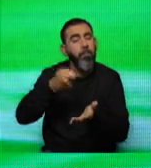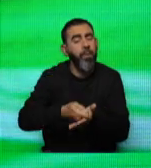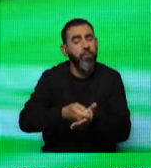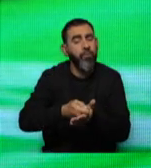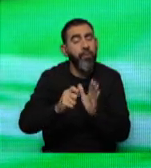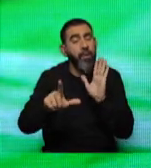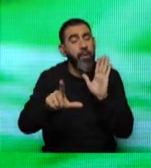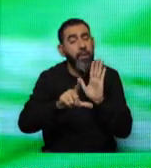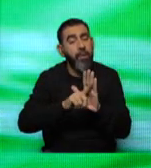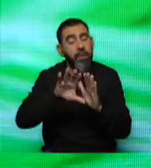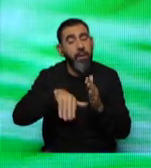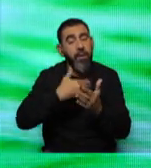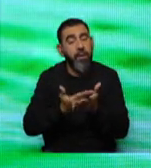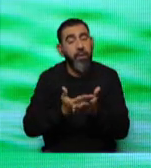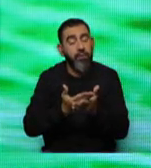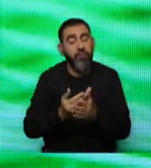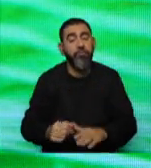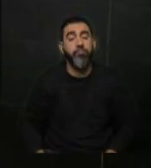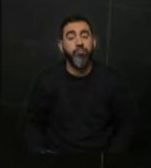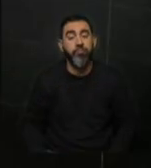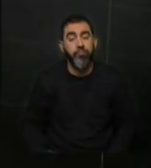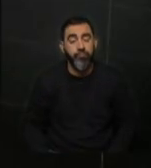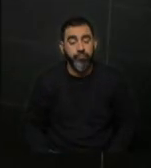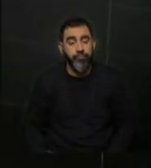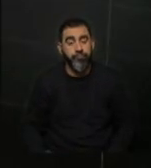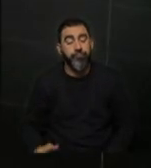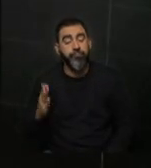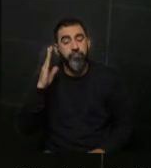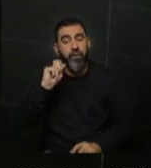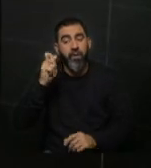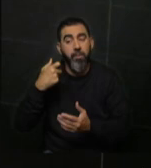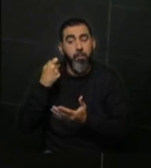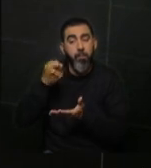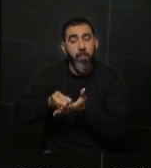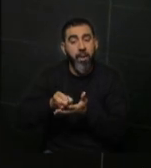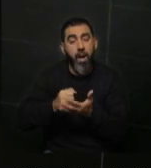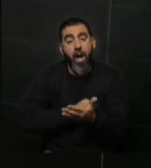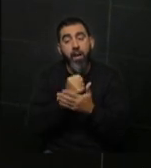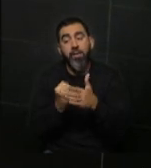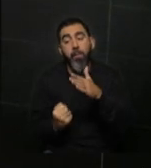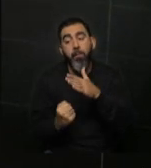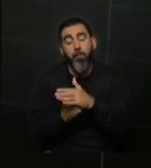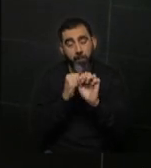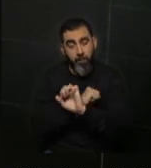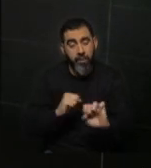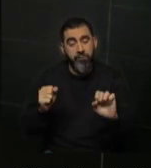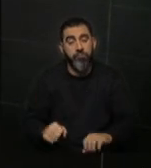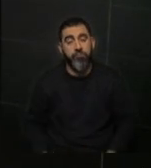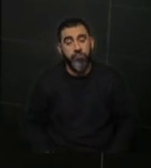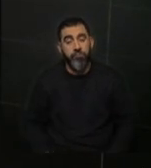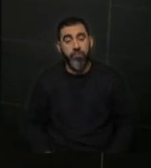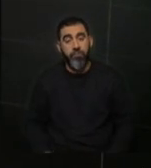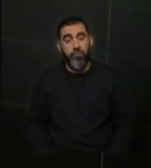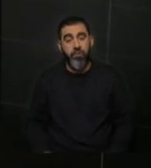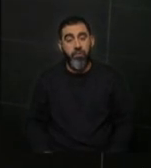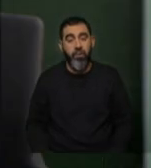esta ley propone son nominativos. Uh-huh. Sabemos quién te aporta y hasta cuánto te puede aportar. Claro. Por lo tanto, por ahí no